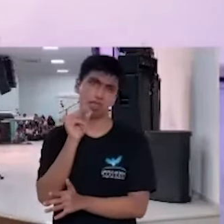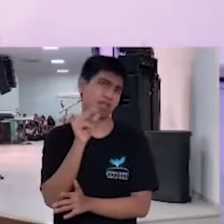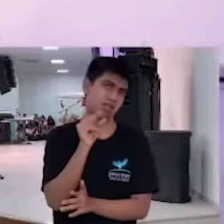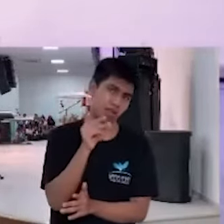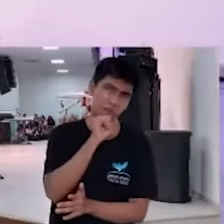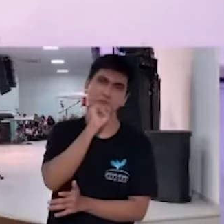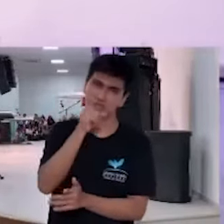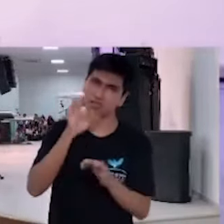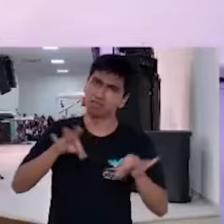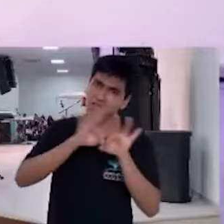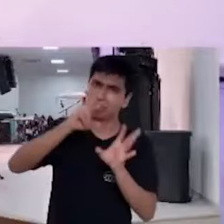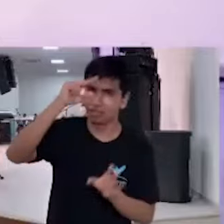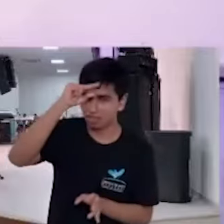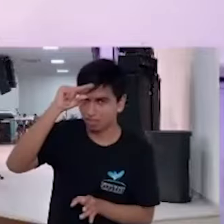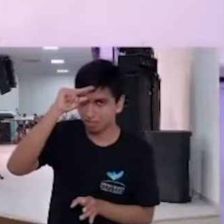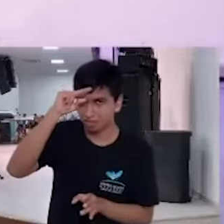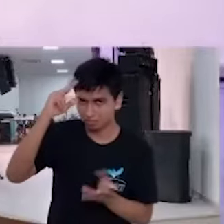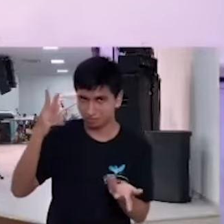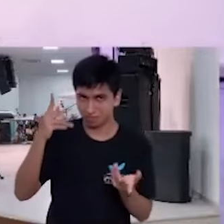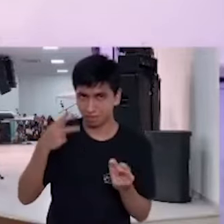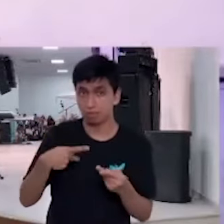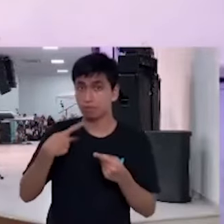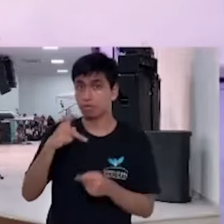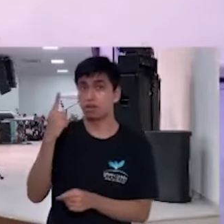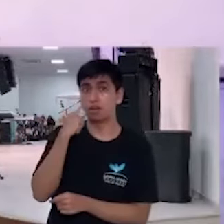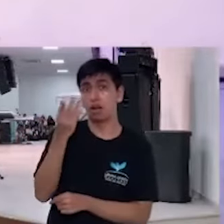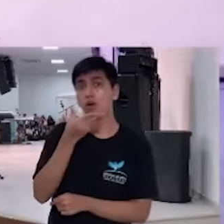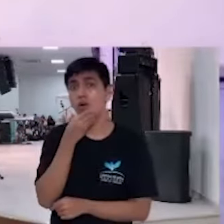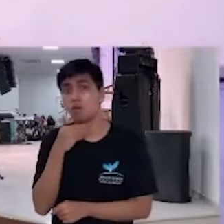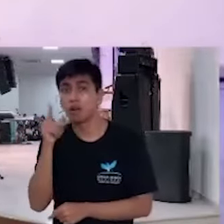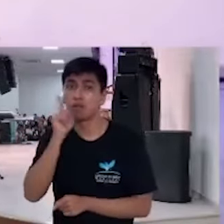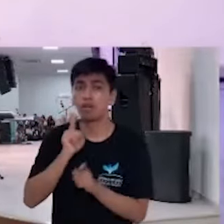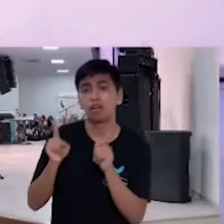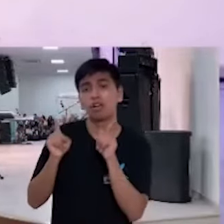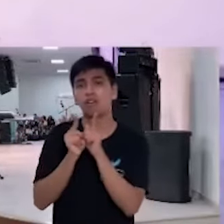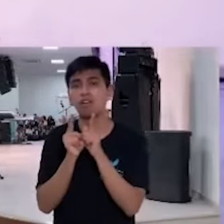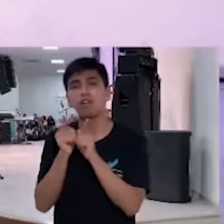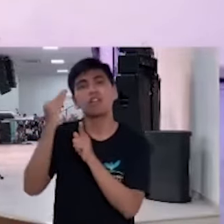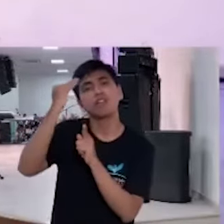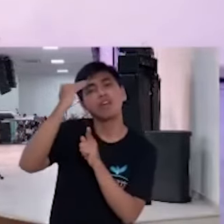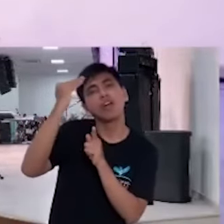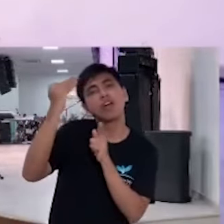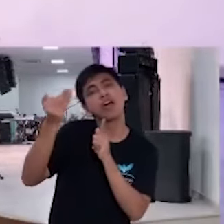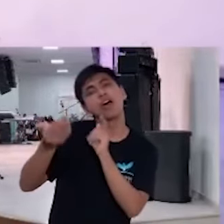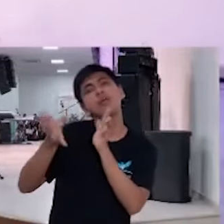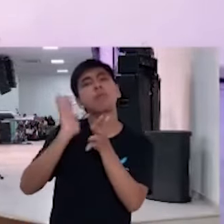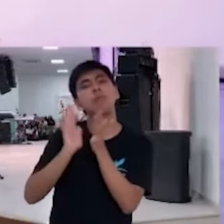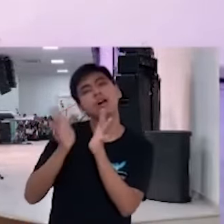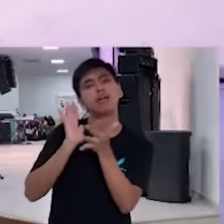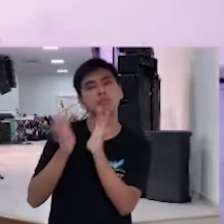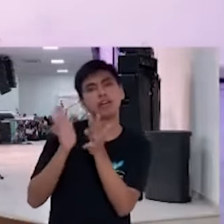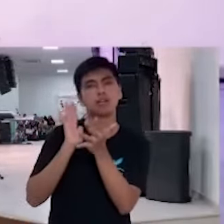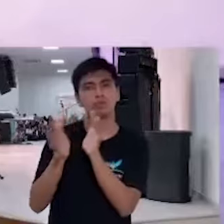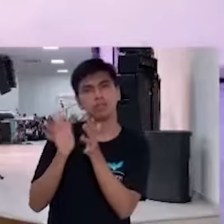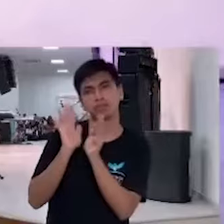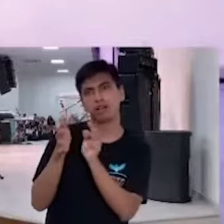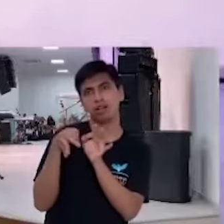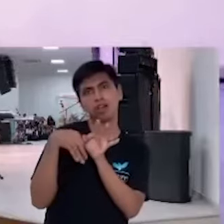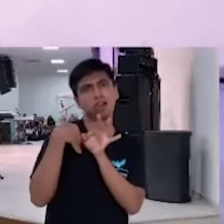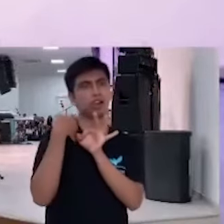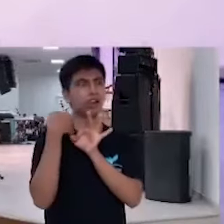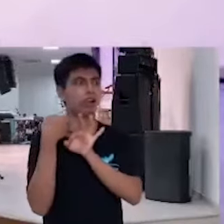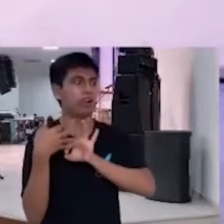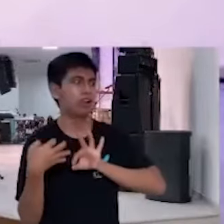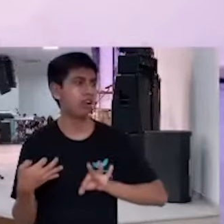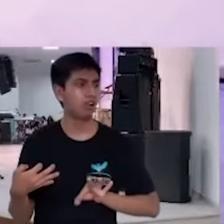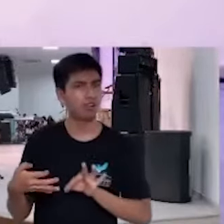espíritu para ministrar a las mujeres, pero el pastor no. O viceversa. A veces así le ha pasado a mi esposa y dice: oye,